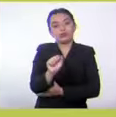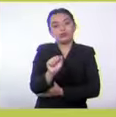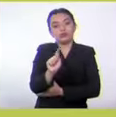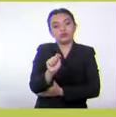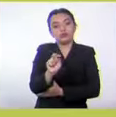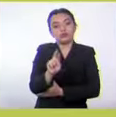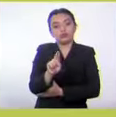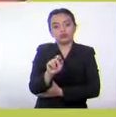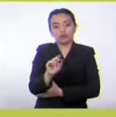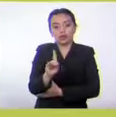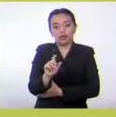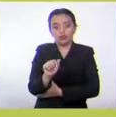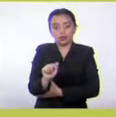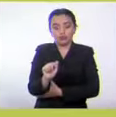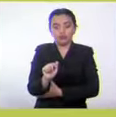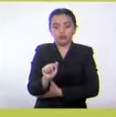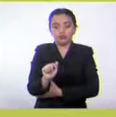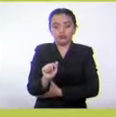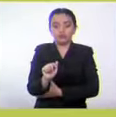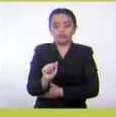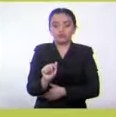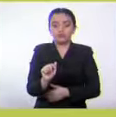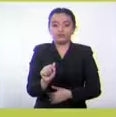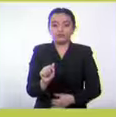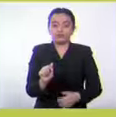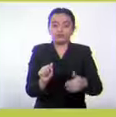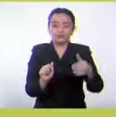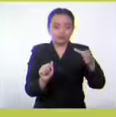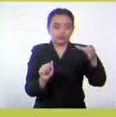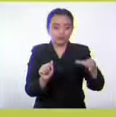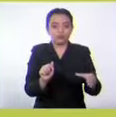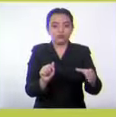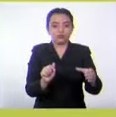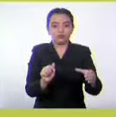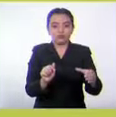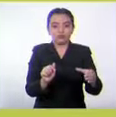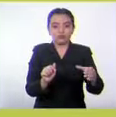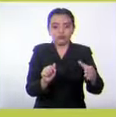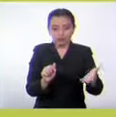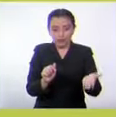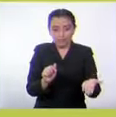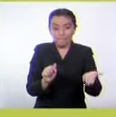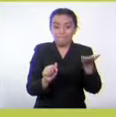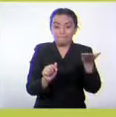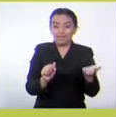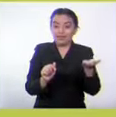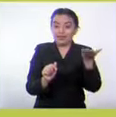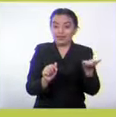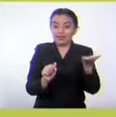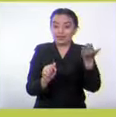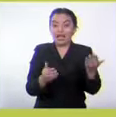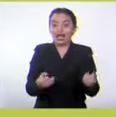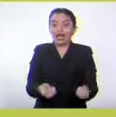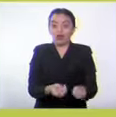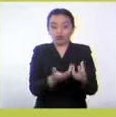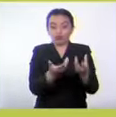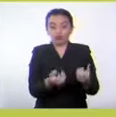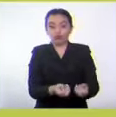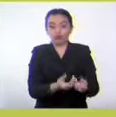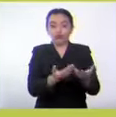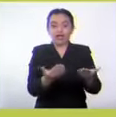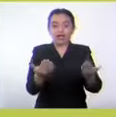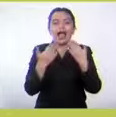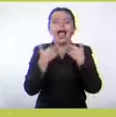saturada. Si a esta disolución le incrementamos la temperatura, podremos disolver